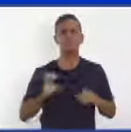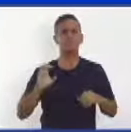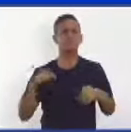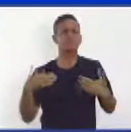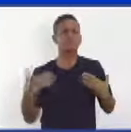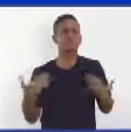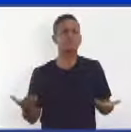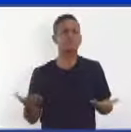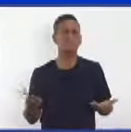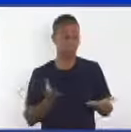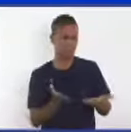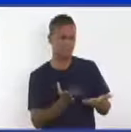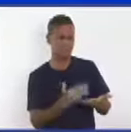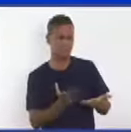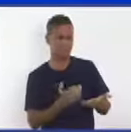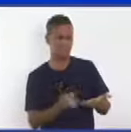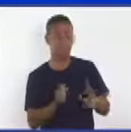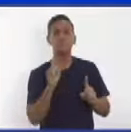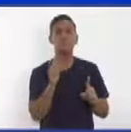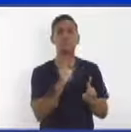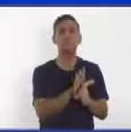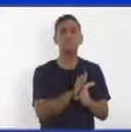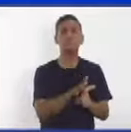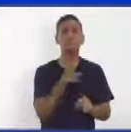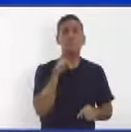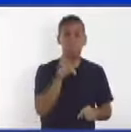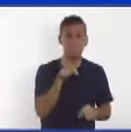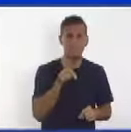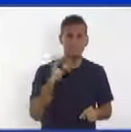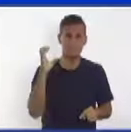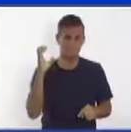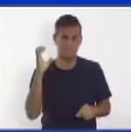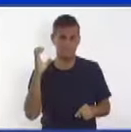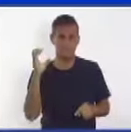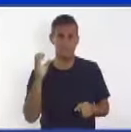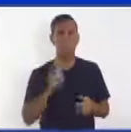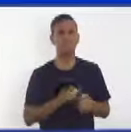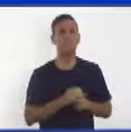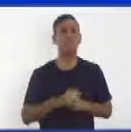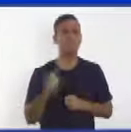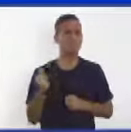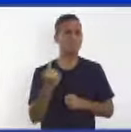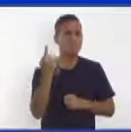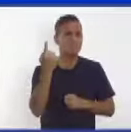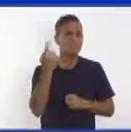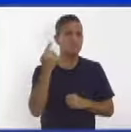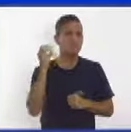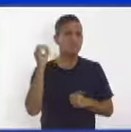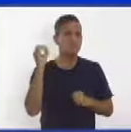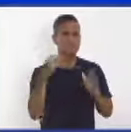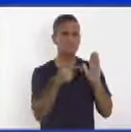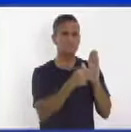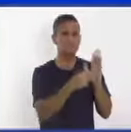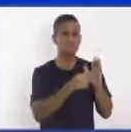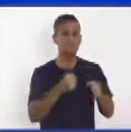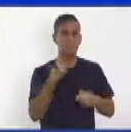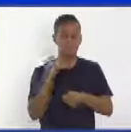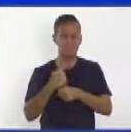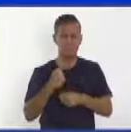que comienza este capítulo y lo primero que les vamos a orientar es el trabajo con la